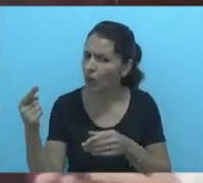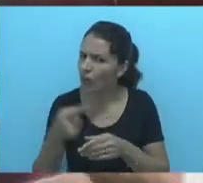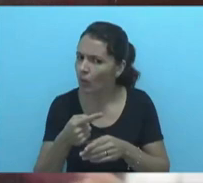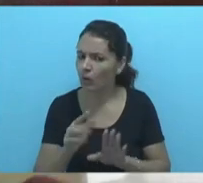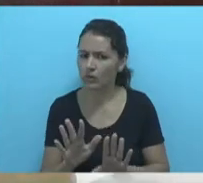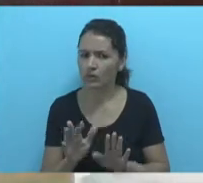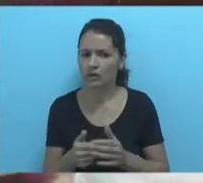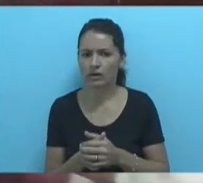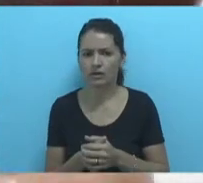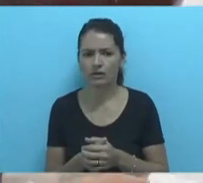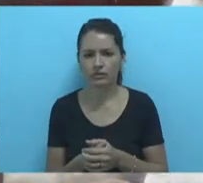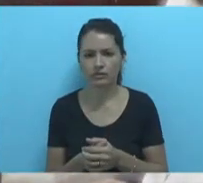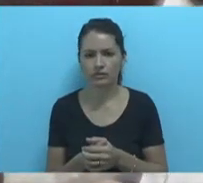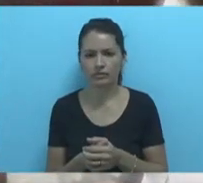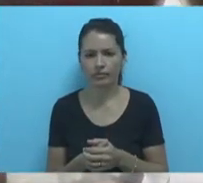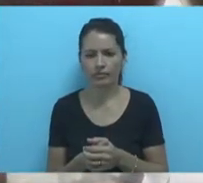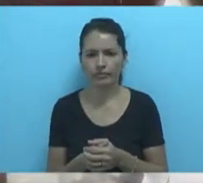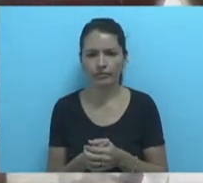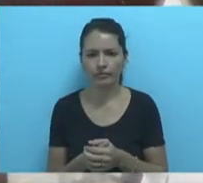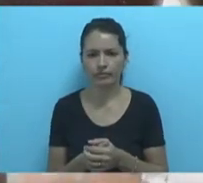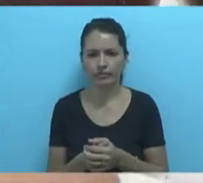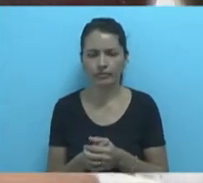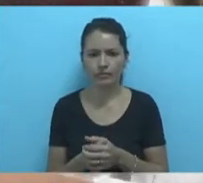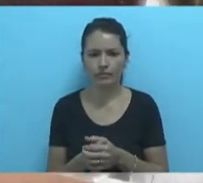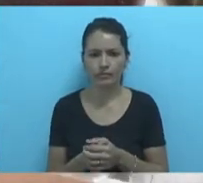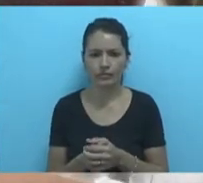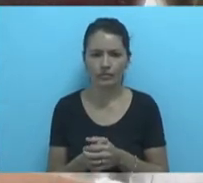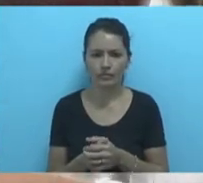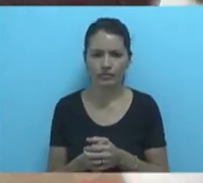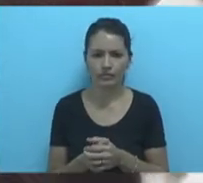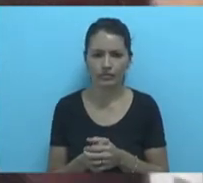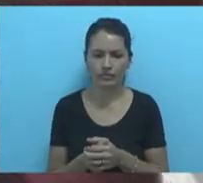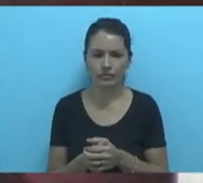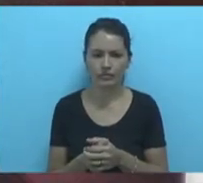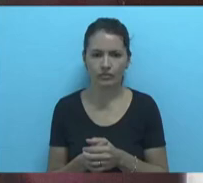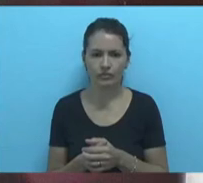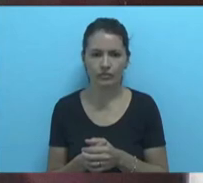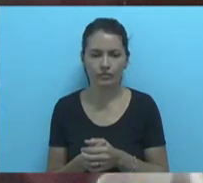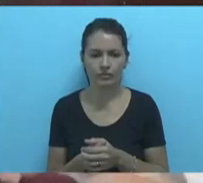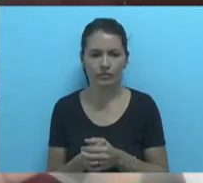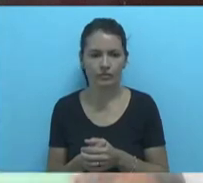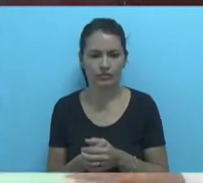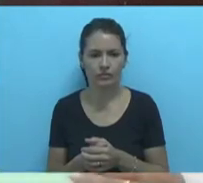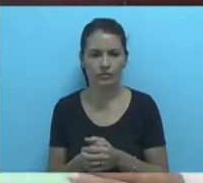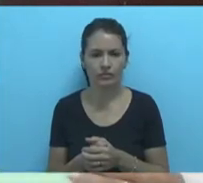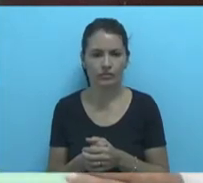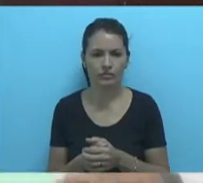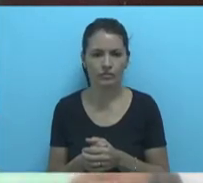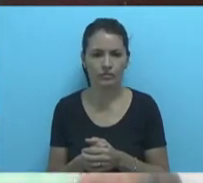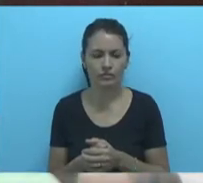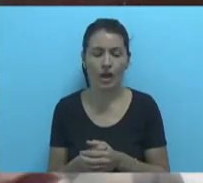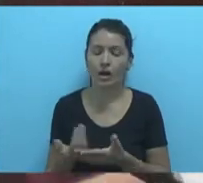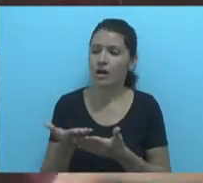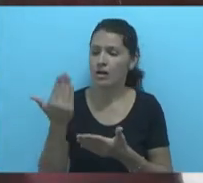el gobierno de Macri y después por el gobierno del partido que está gobernando, que es el Partido Justicialista, y lo vino a